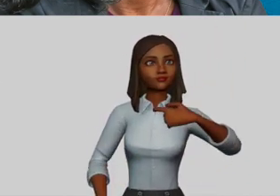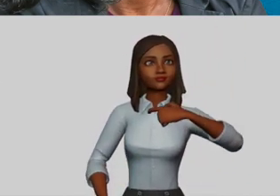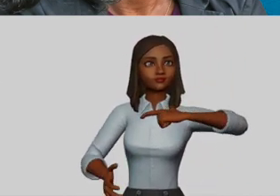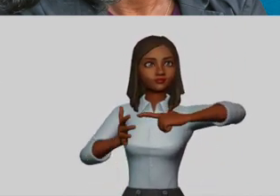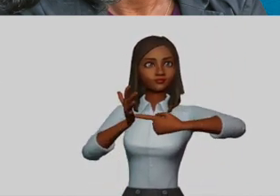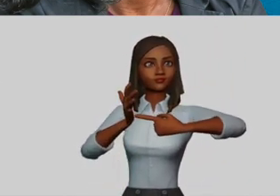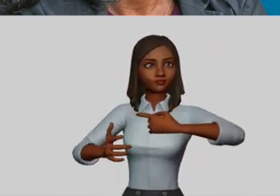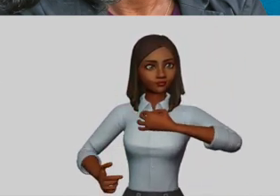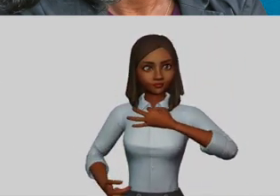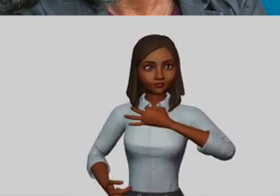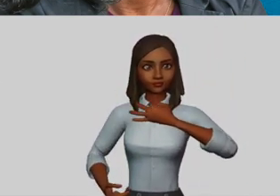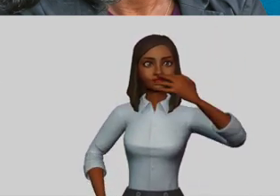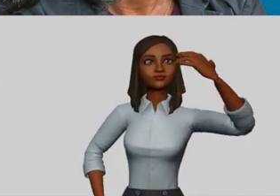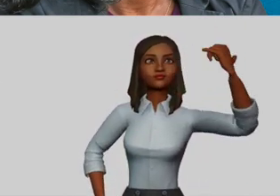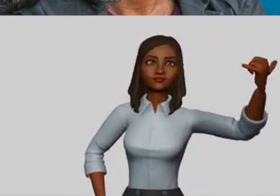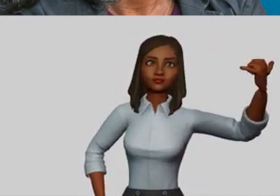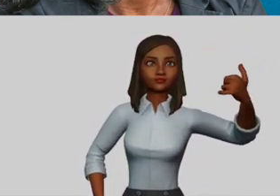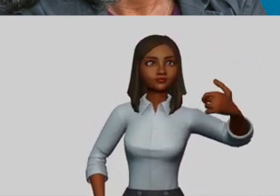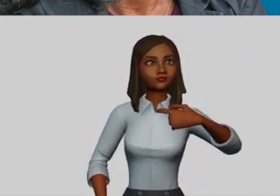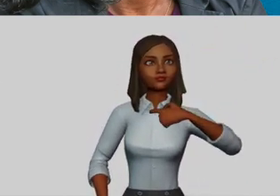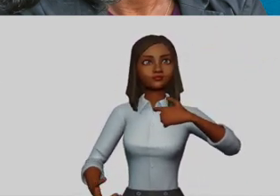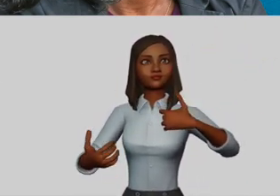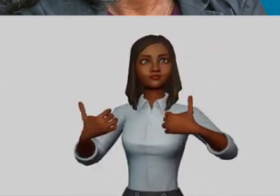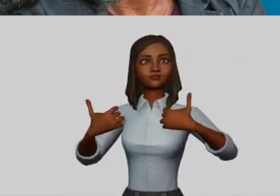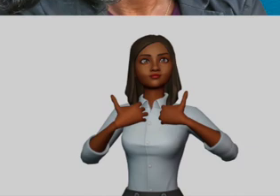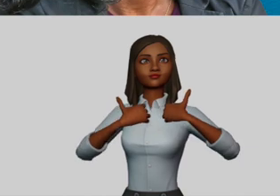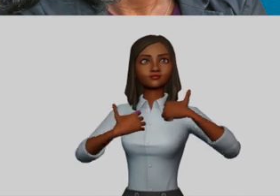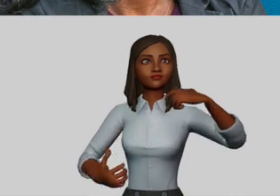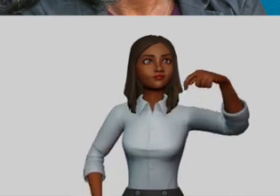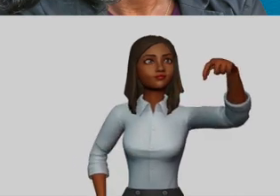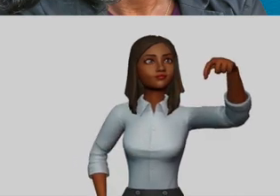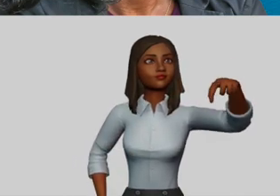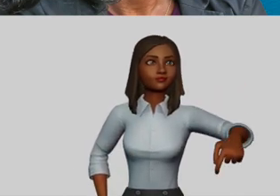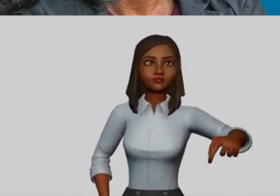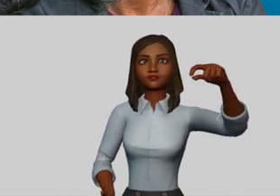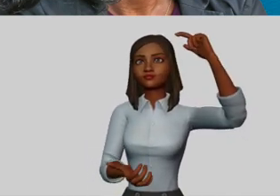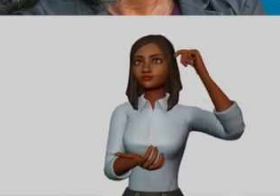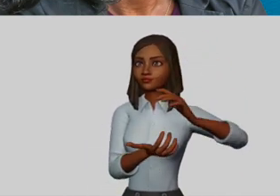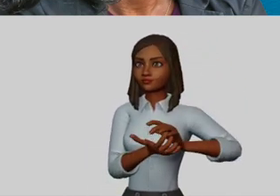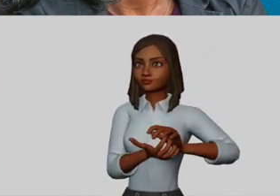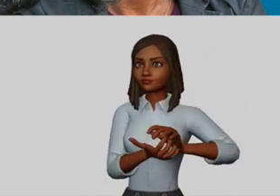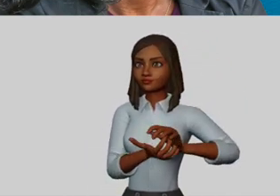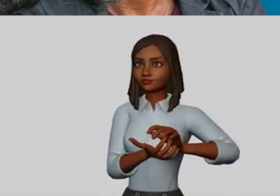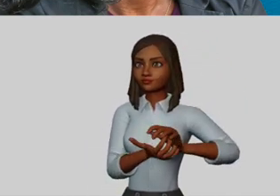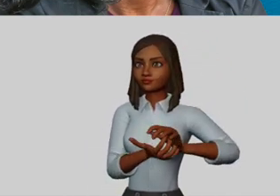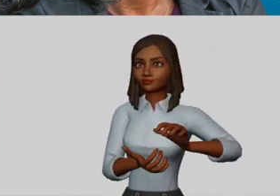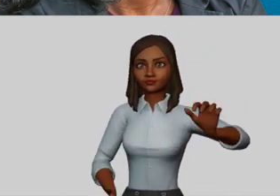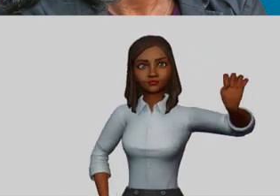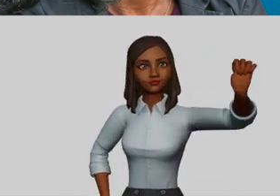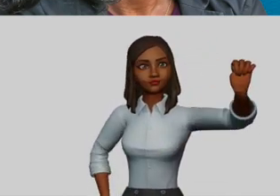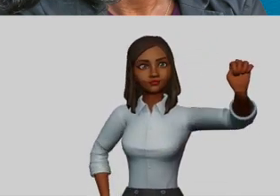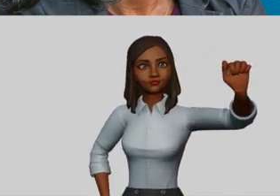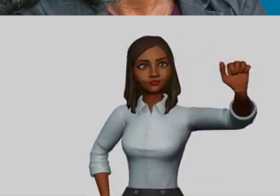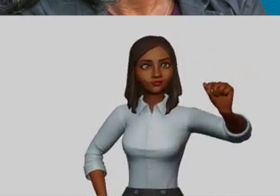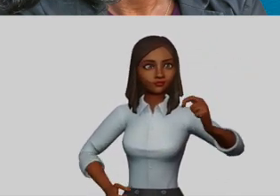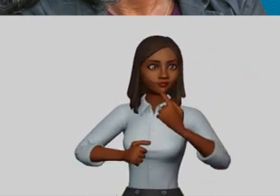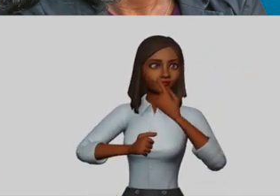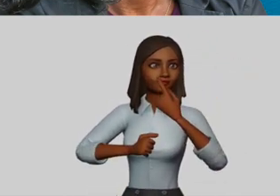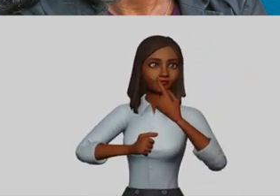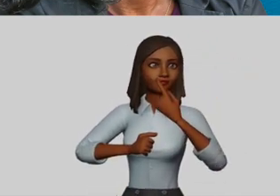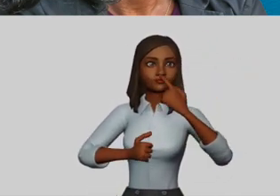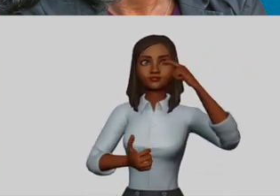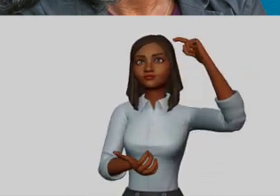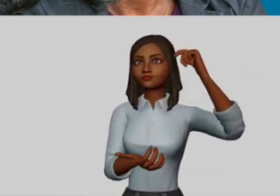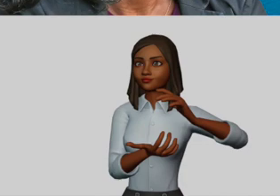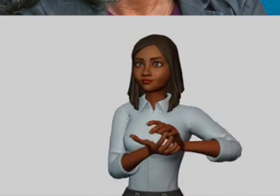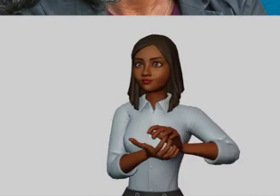a dar una bicicleta y te llevo a tu escuela. No, la influencia de los profesores en la vida nuestra, realmente. Eso es lo que a mí se me queda de lo que